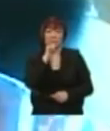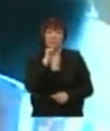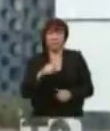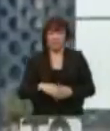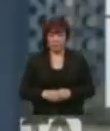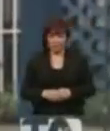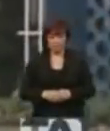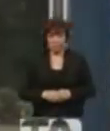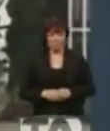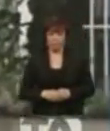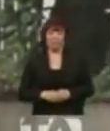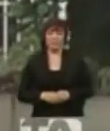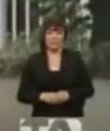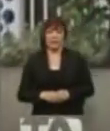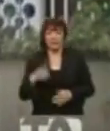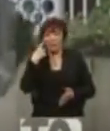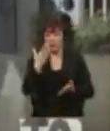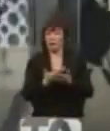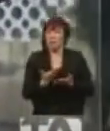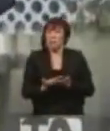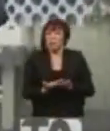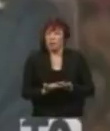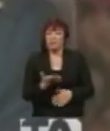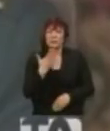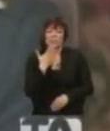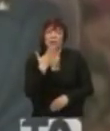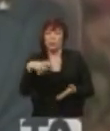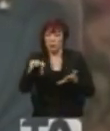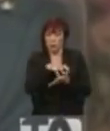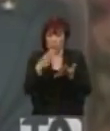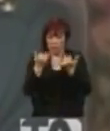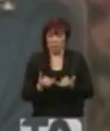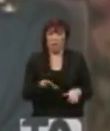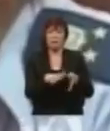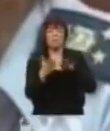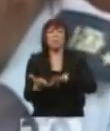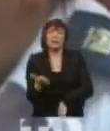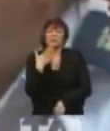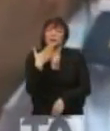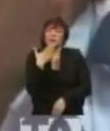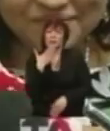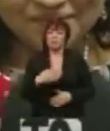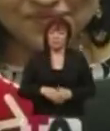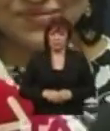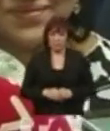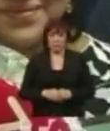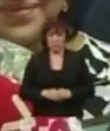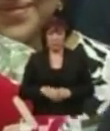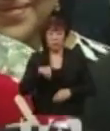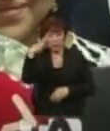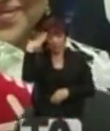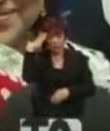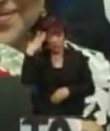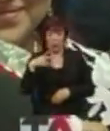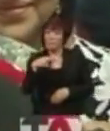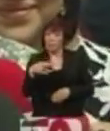tanto sin la conclusión que busca la viuda de Gabela para encauzar la muerte de su esposo como un asesinato. ¿Usted sabe si es el mismo que